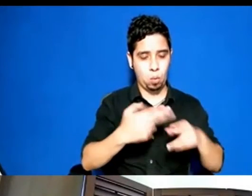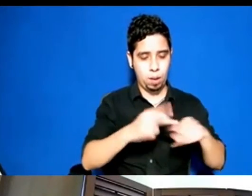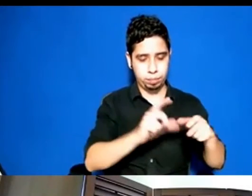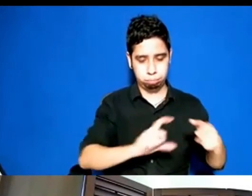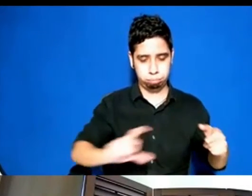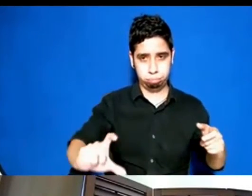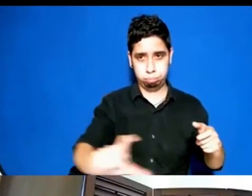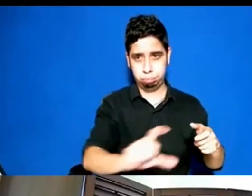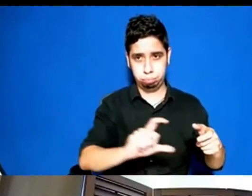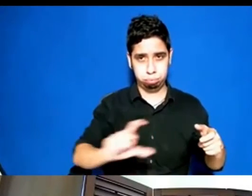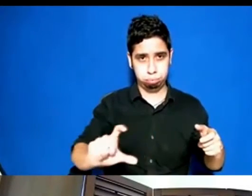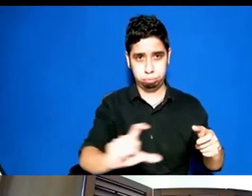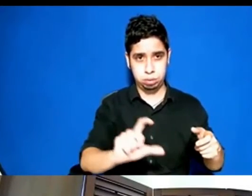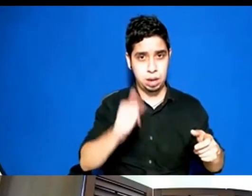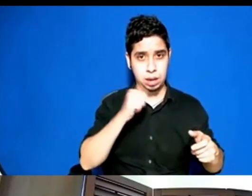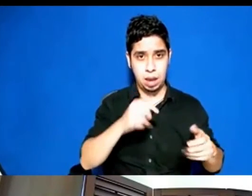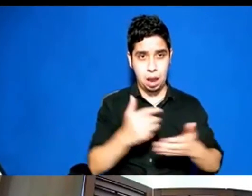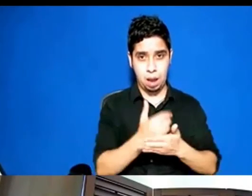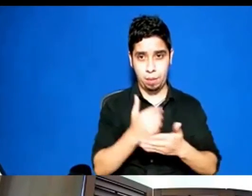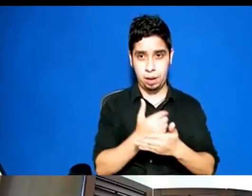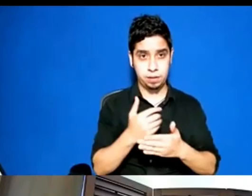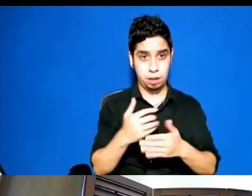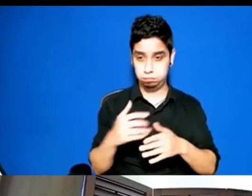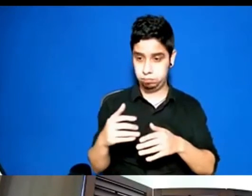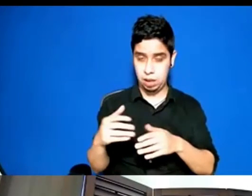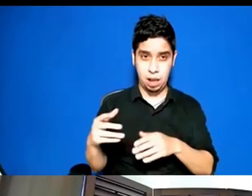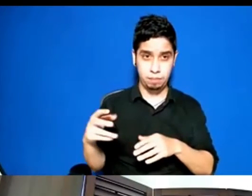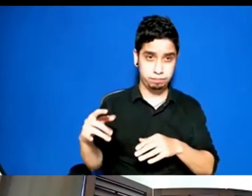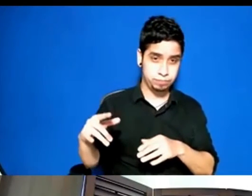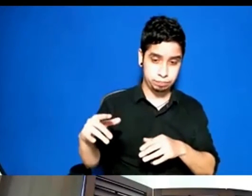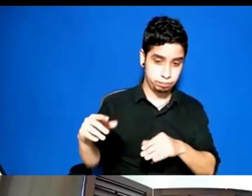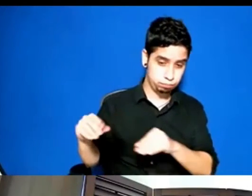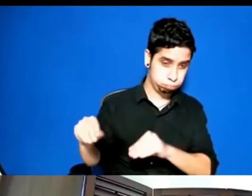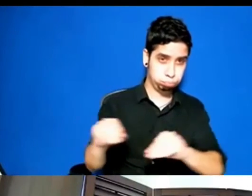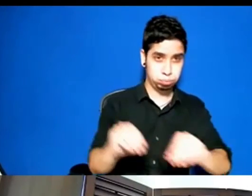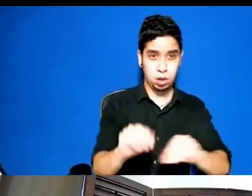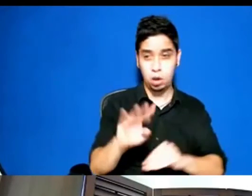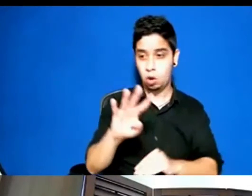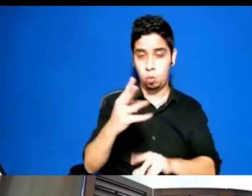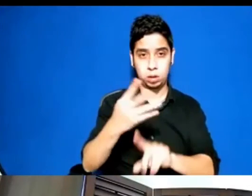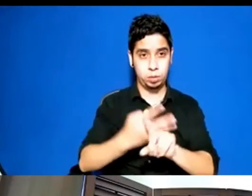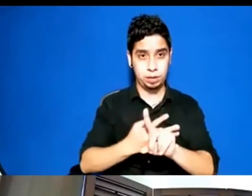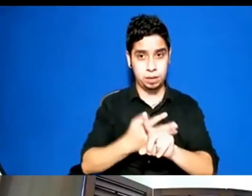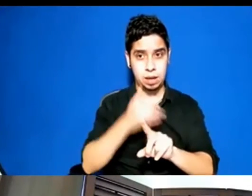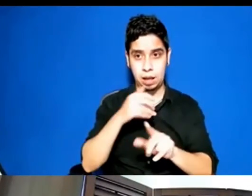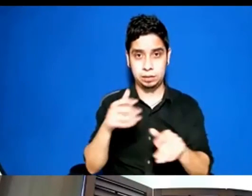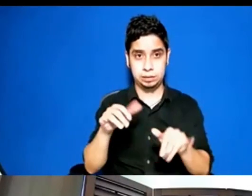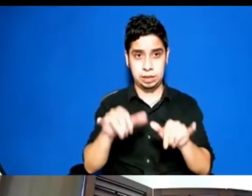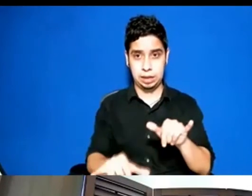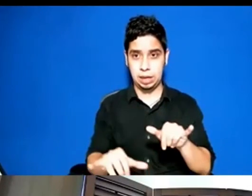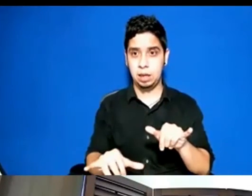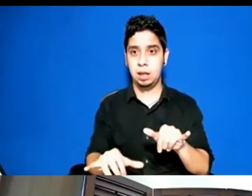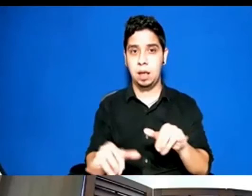Claro. 4 meses. Entonces ella se queda por al frente, por el arrecife, okay, haciendo